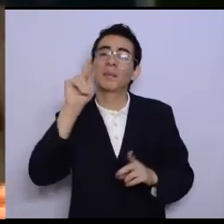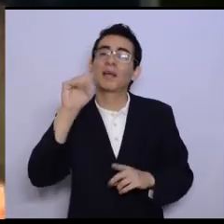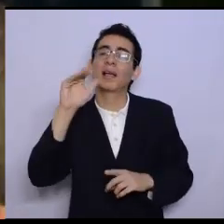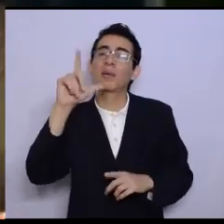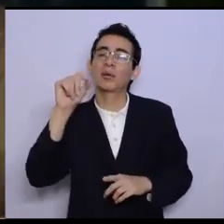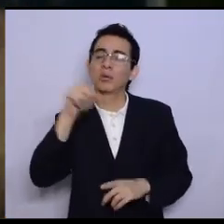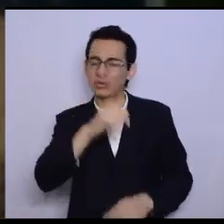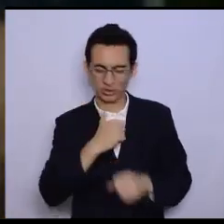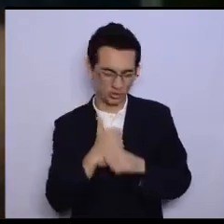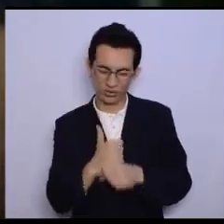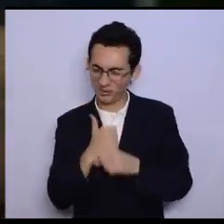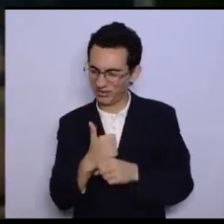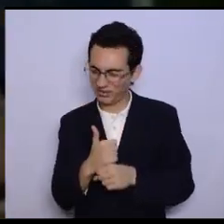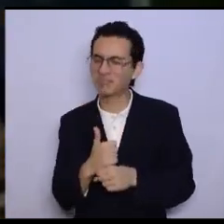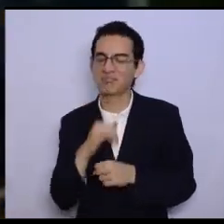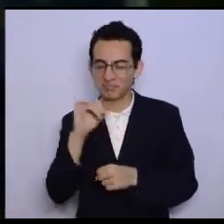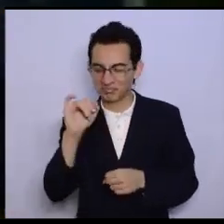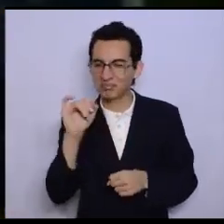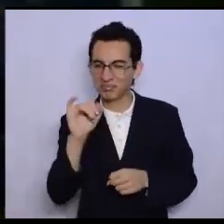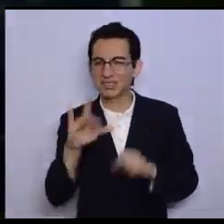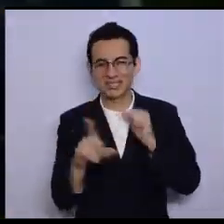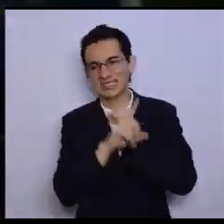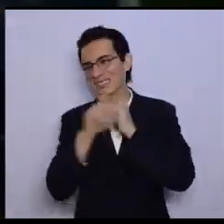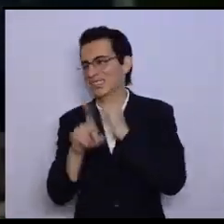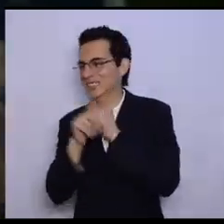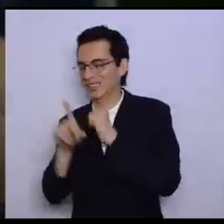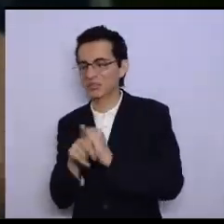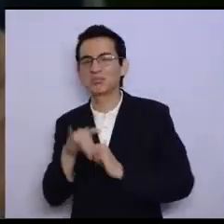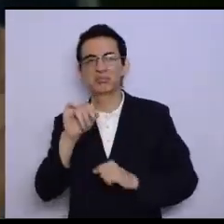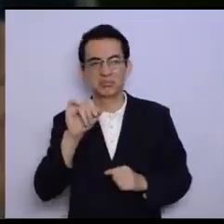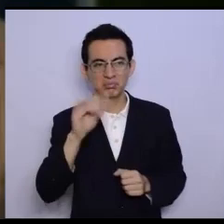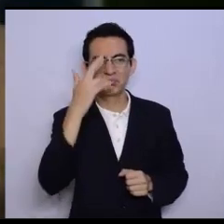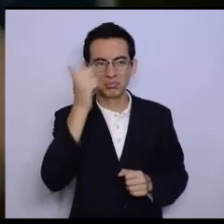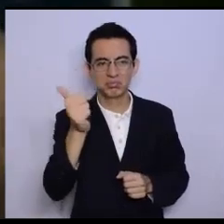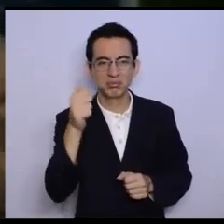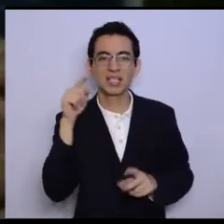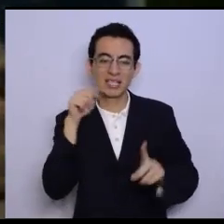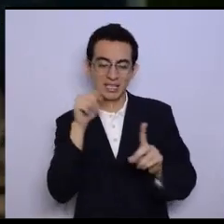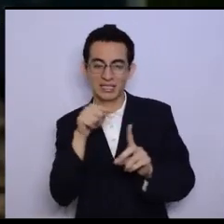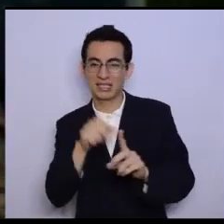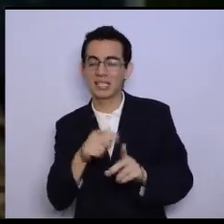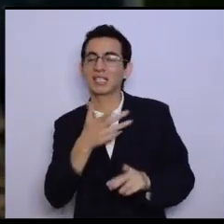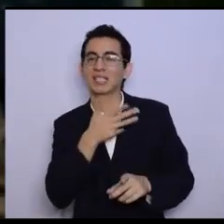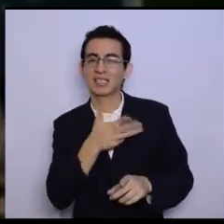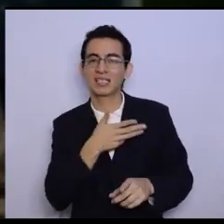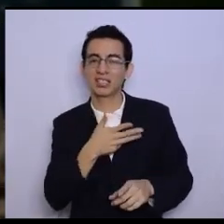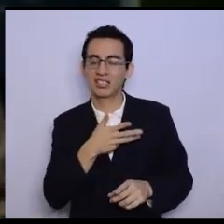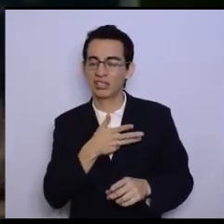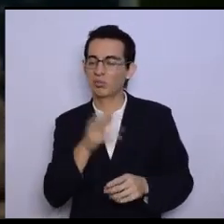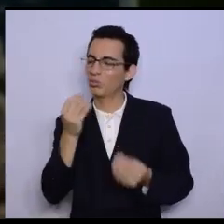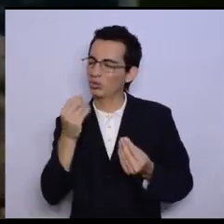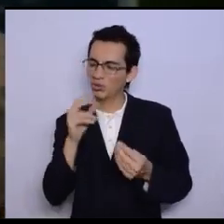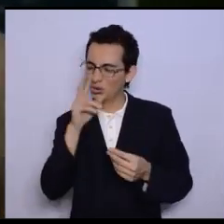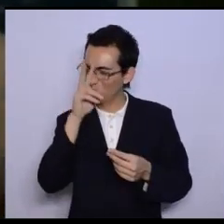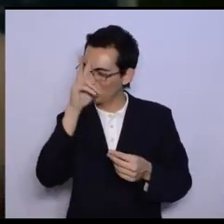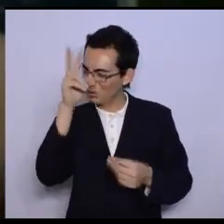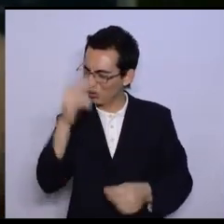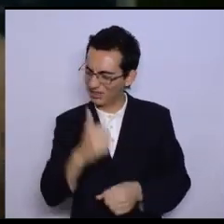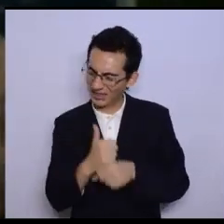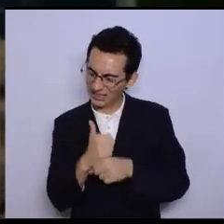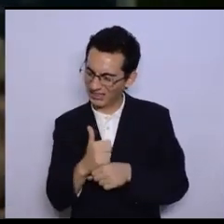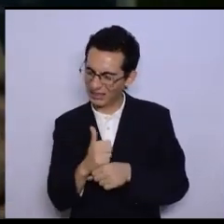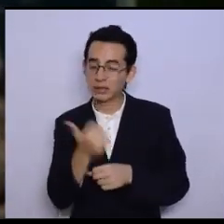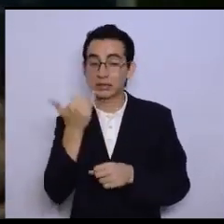padecía, le dolía. Él tuvo dolor, aflicción, y rogó